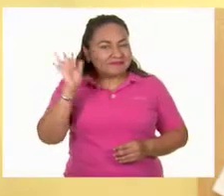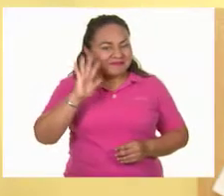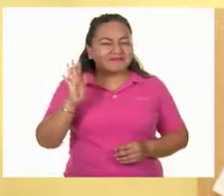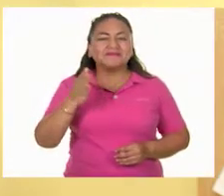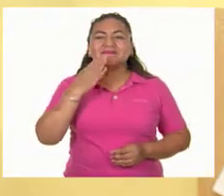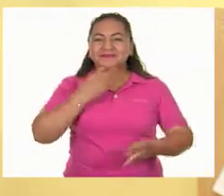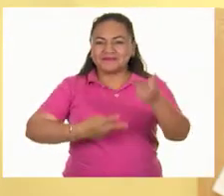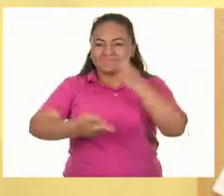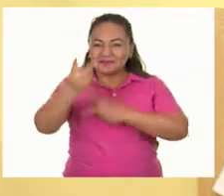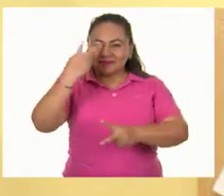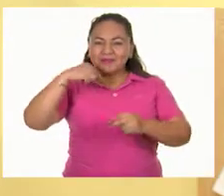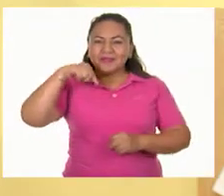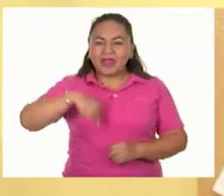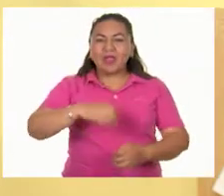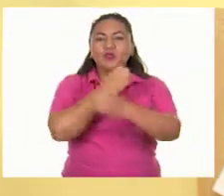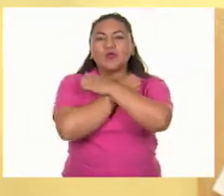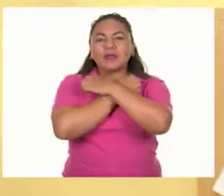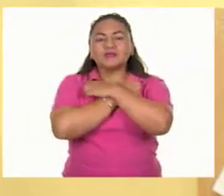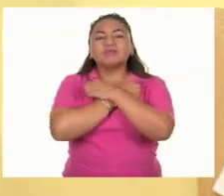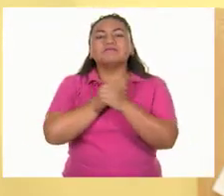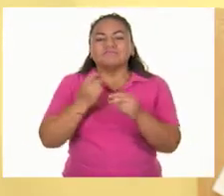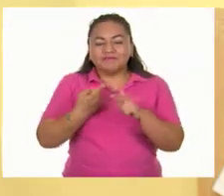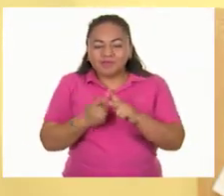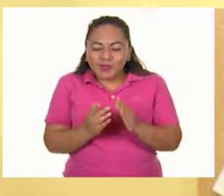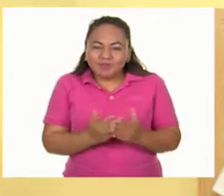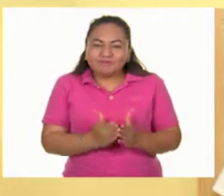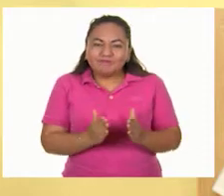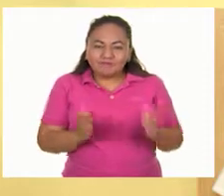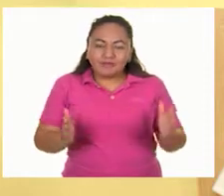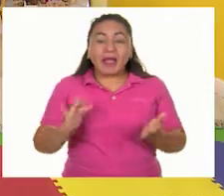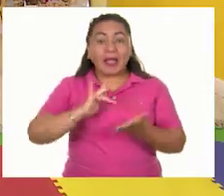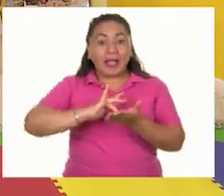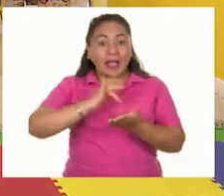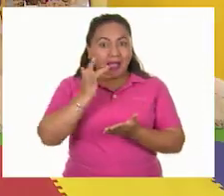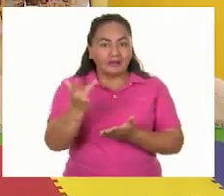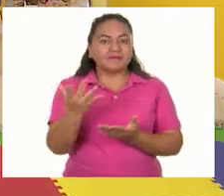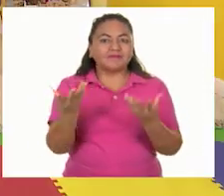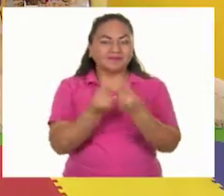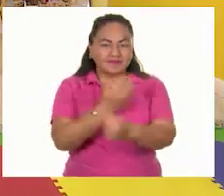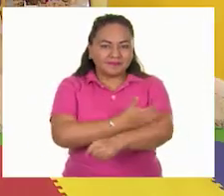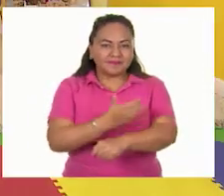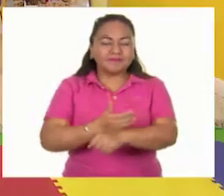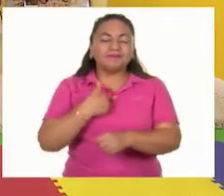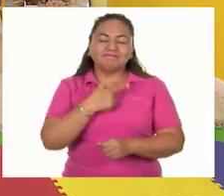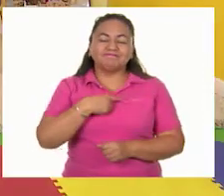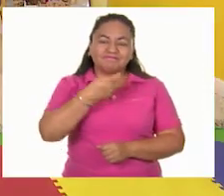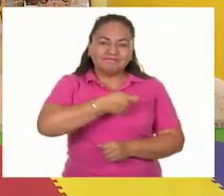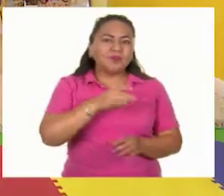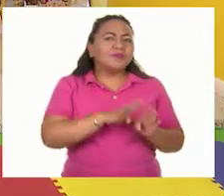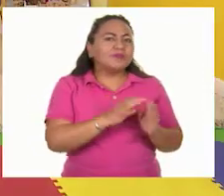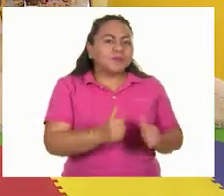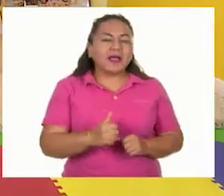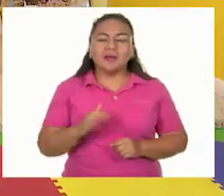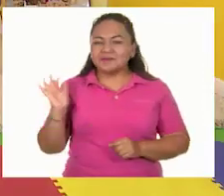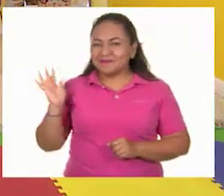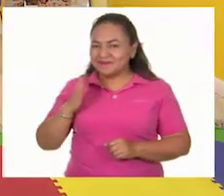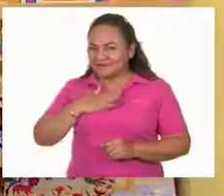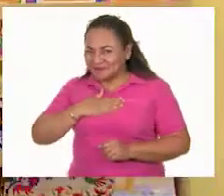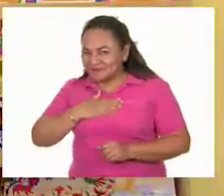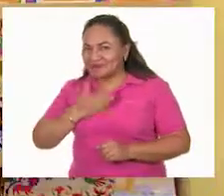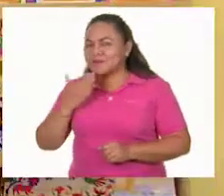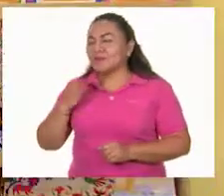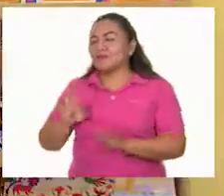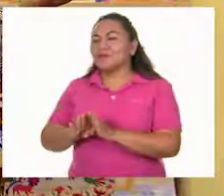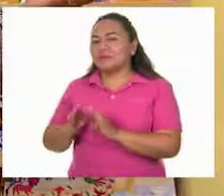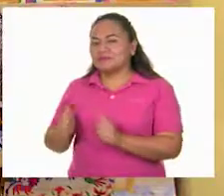les doy la bienvenida a Educación Inicial. Gracias por acompañarnos. Me da gusto saludarte una vez más, Evelyn, ¿cómo estás? Hola, Adriana. Muy